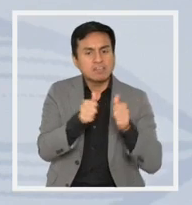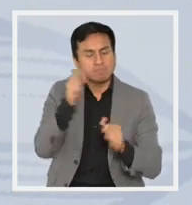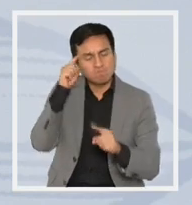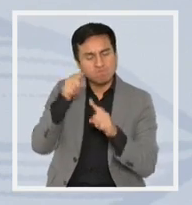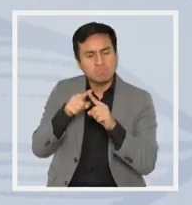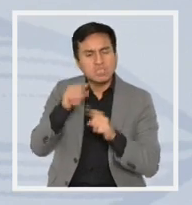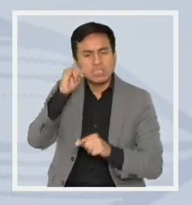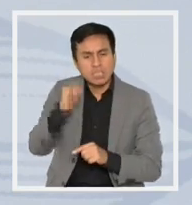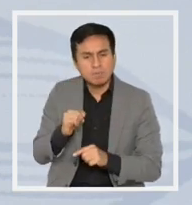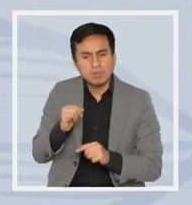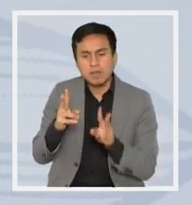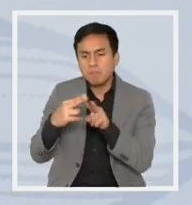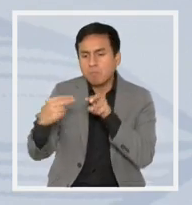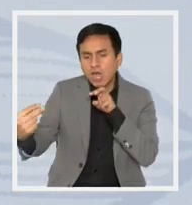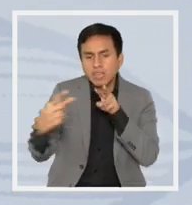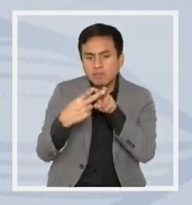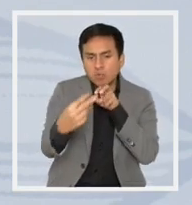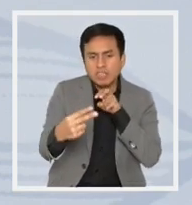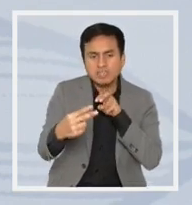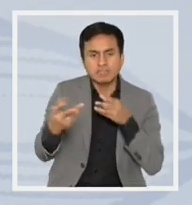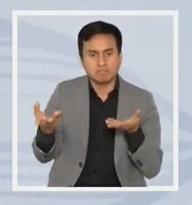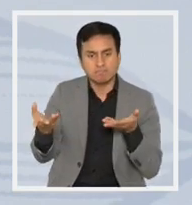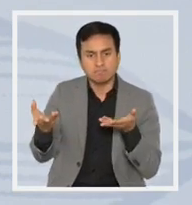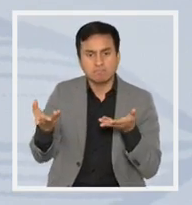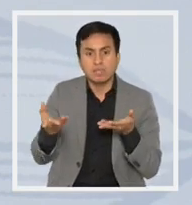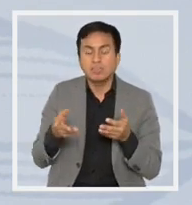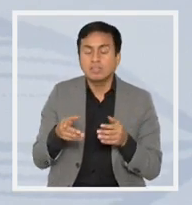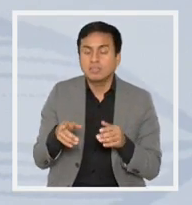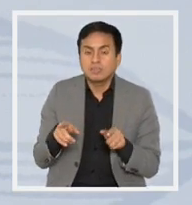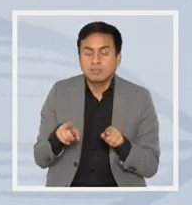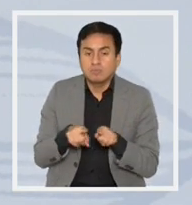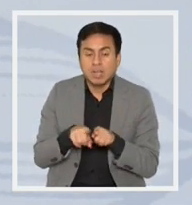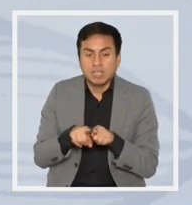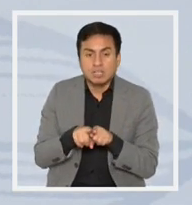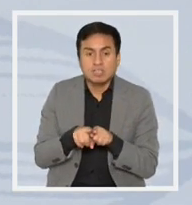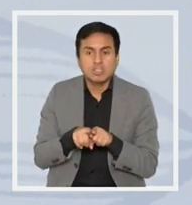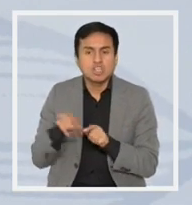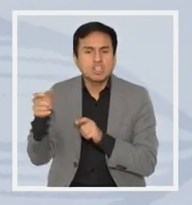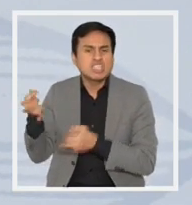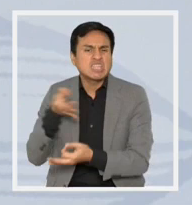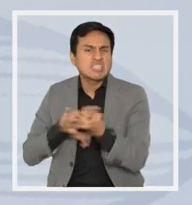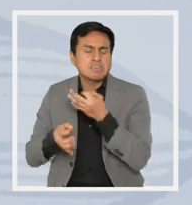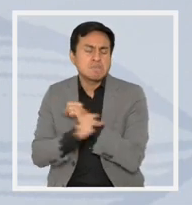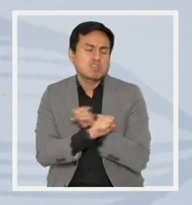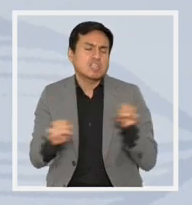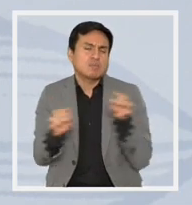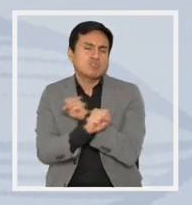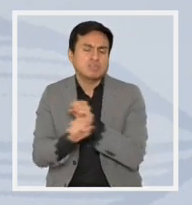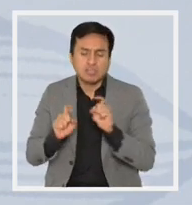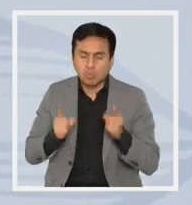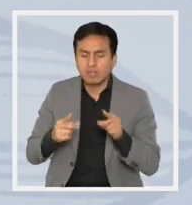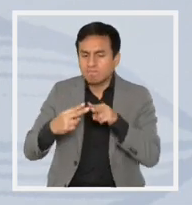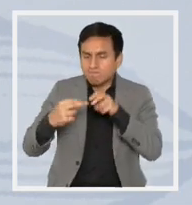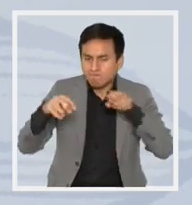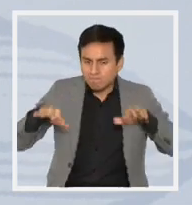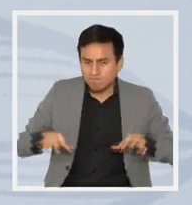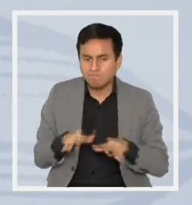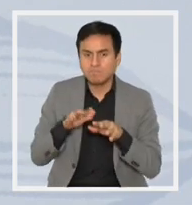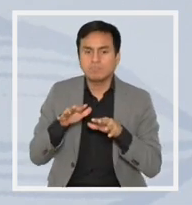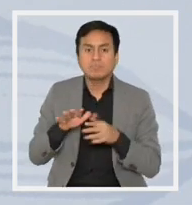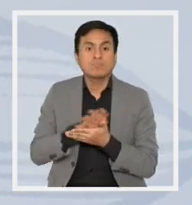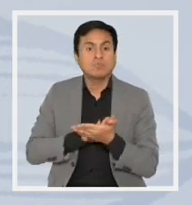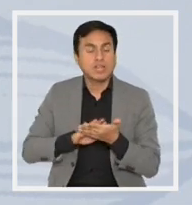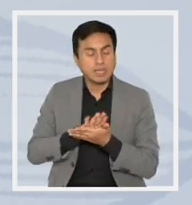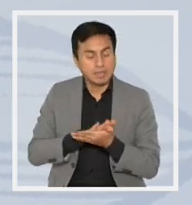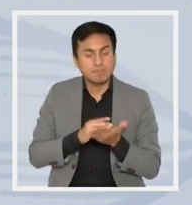apostaron siempre por tender puentes, incluso cuando todos les decían que estos eran imposibles. Es el caso,